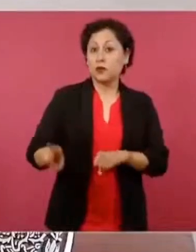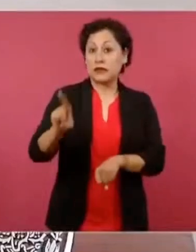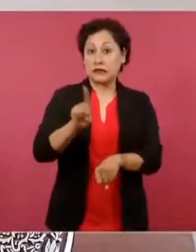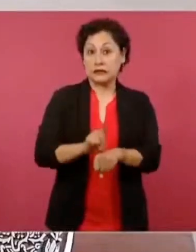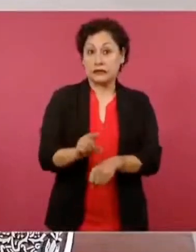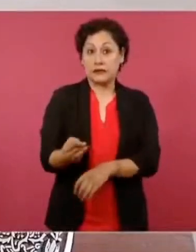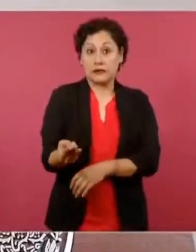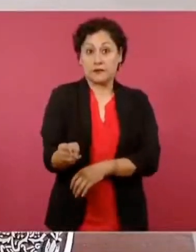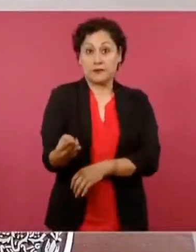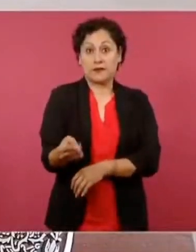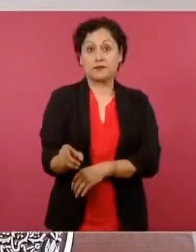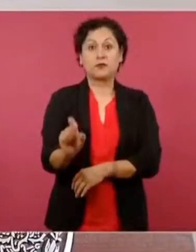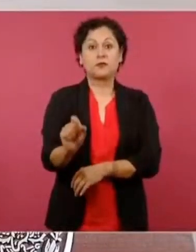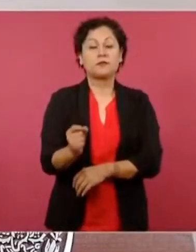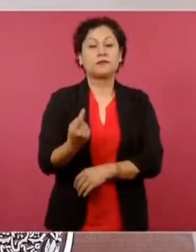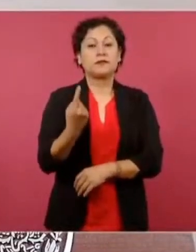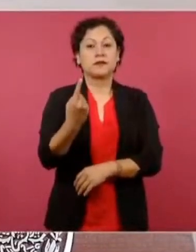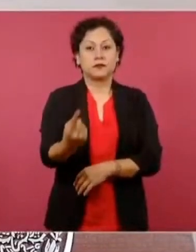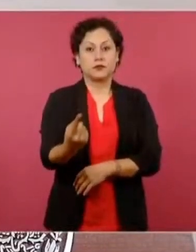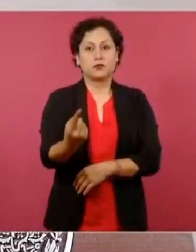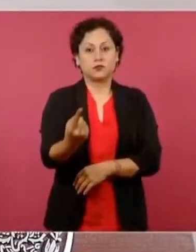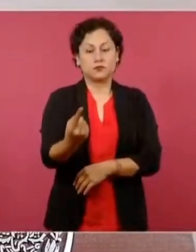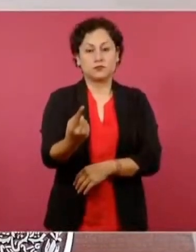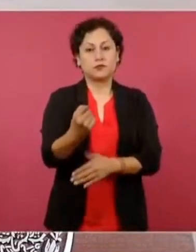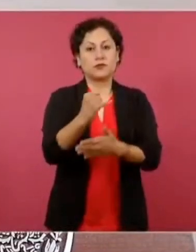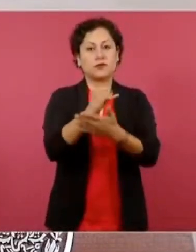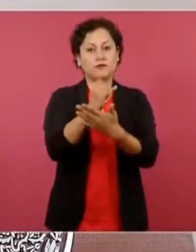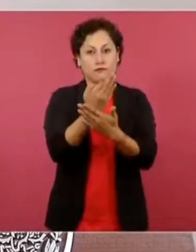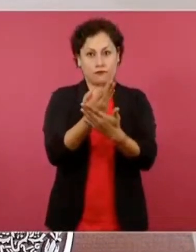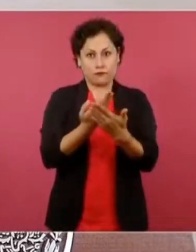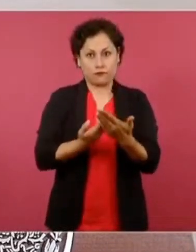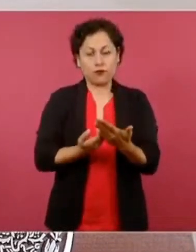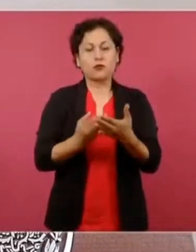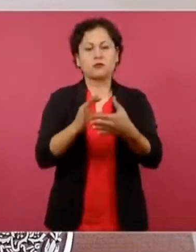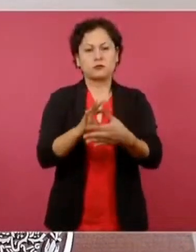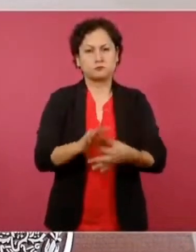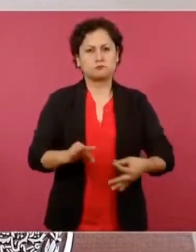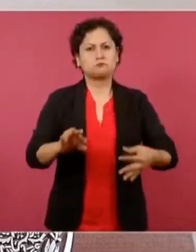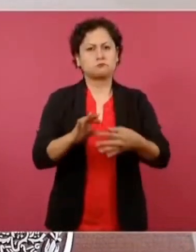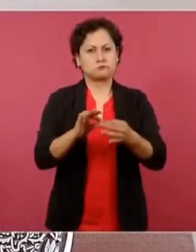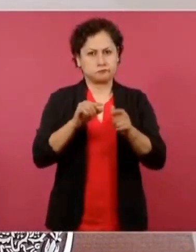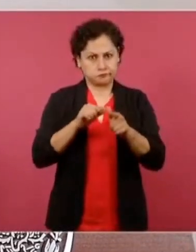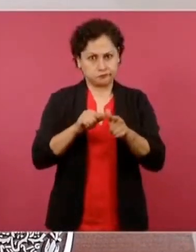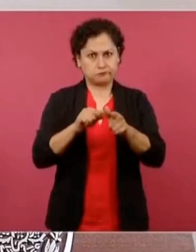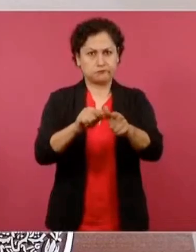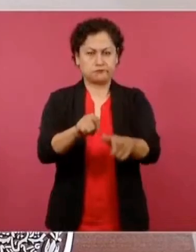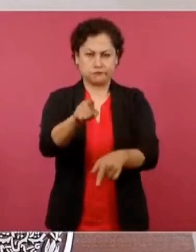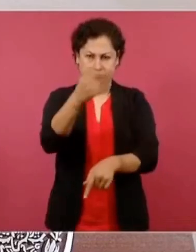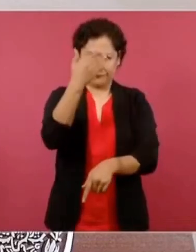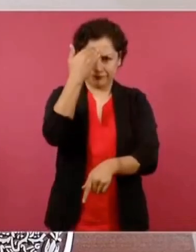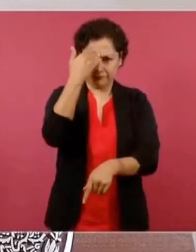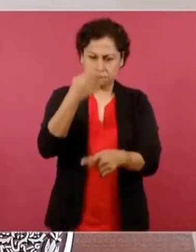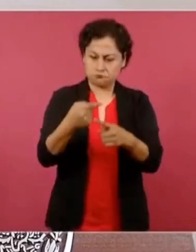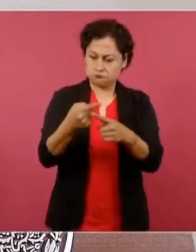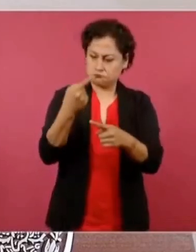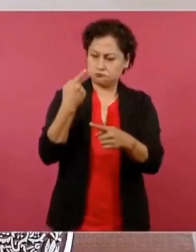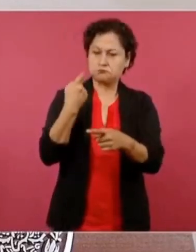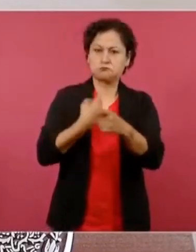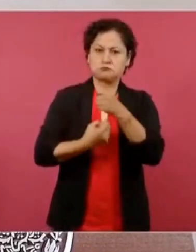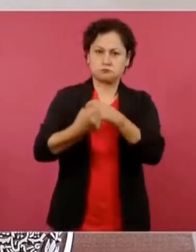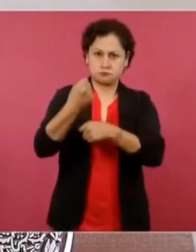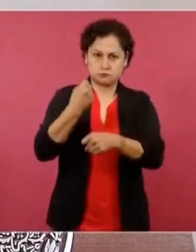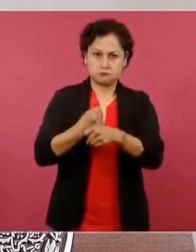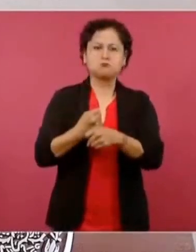mayo, continuamos con el informe que se tiene ya durante varios años y en